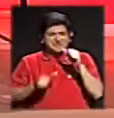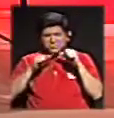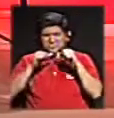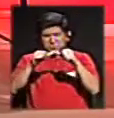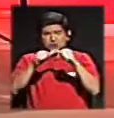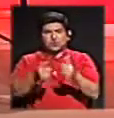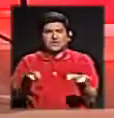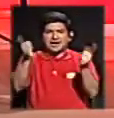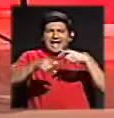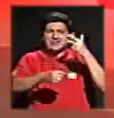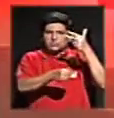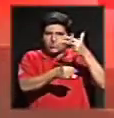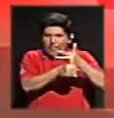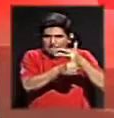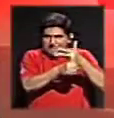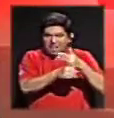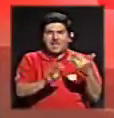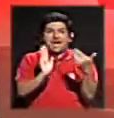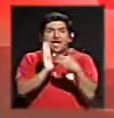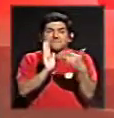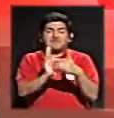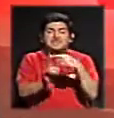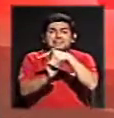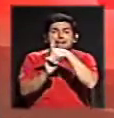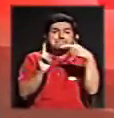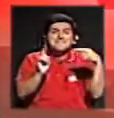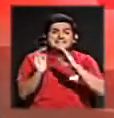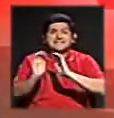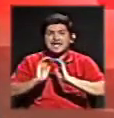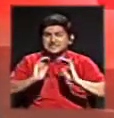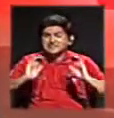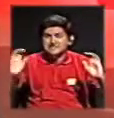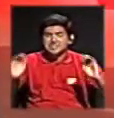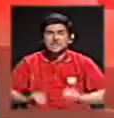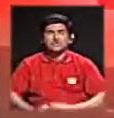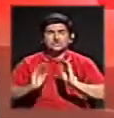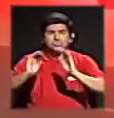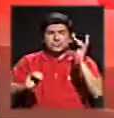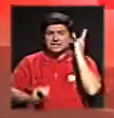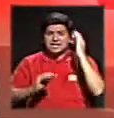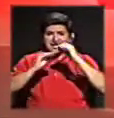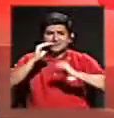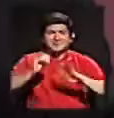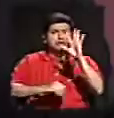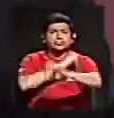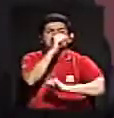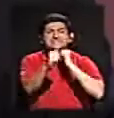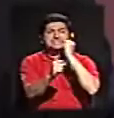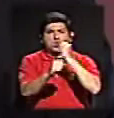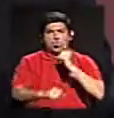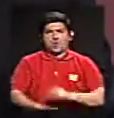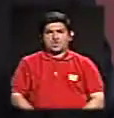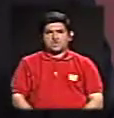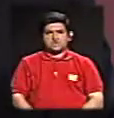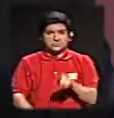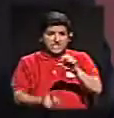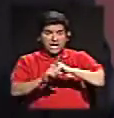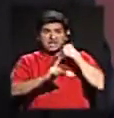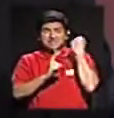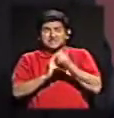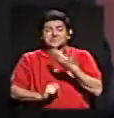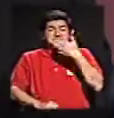de Guatemala, que afecta a la mitad de los niños y niñas menores de 5 años. Bueno, esta situación